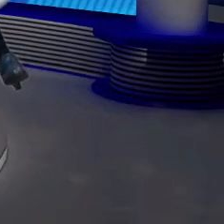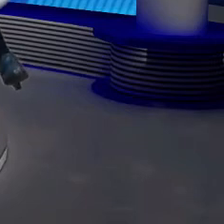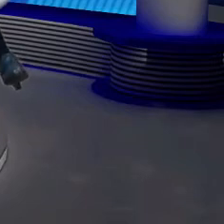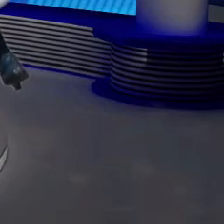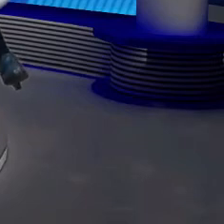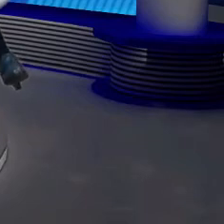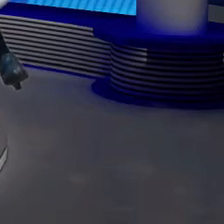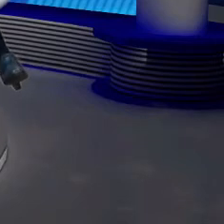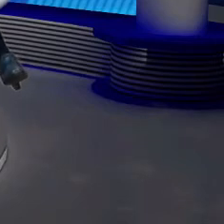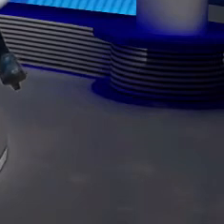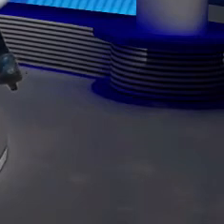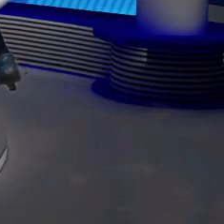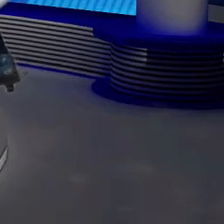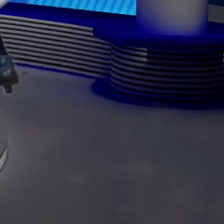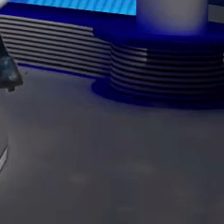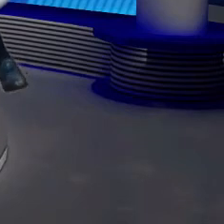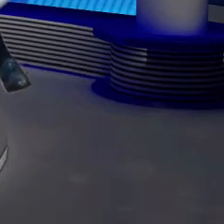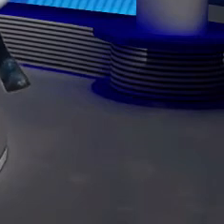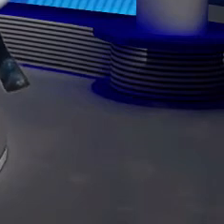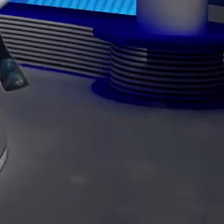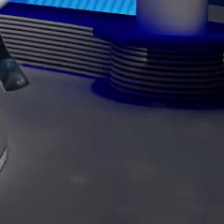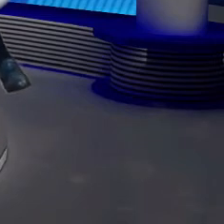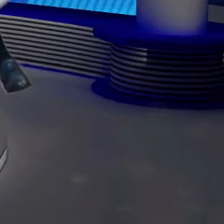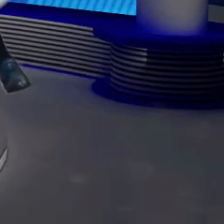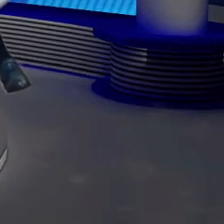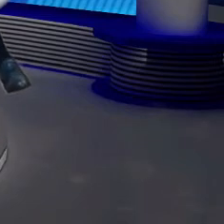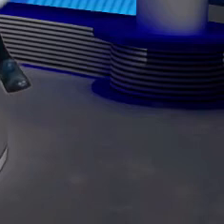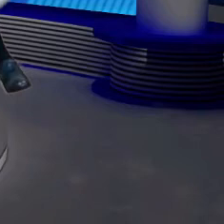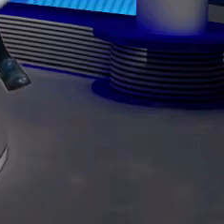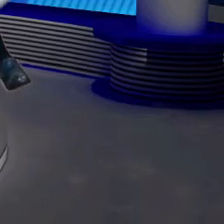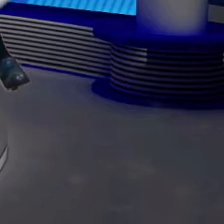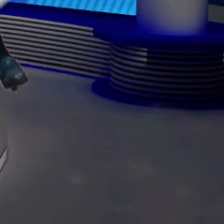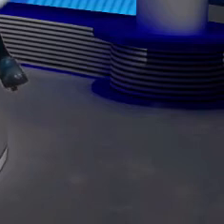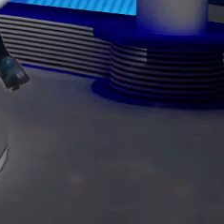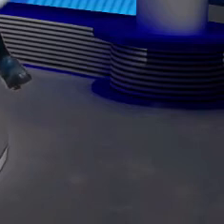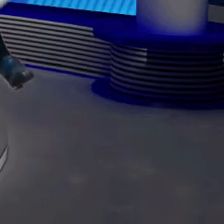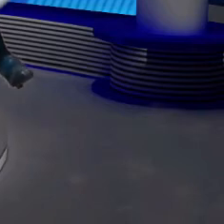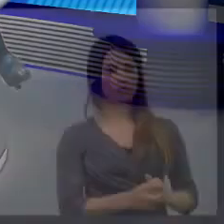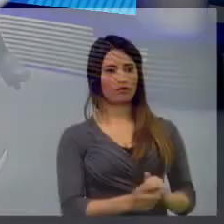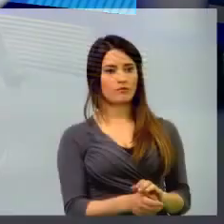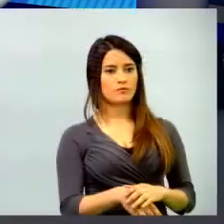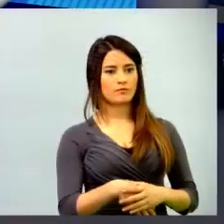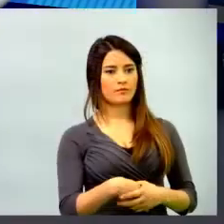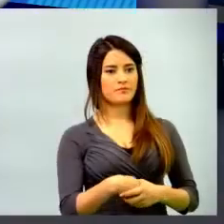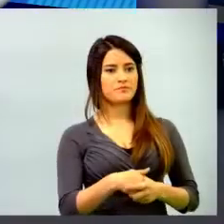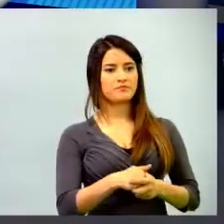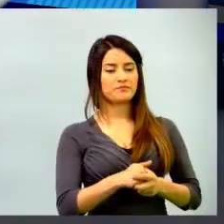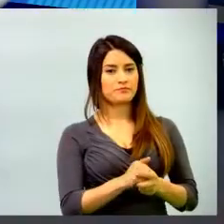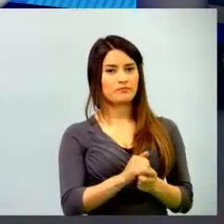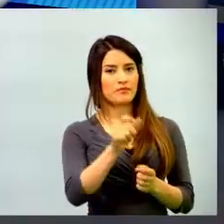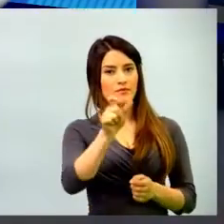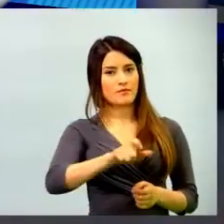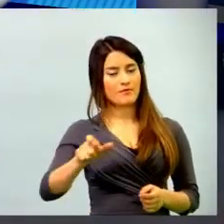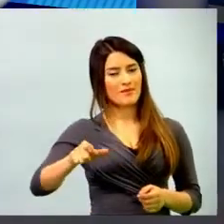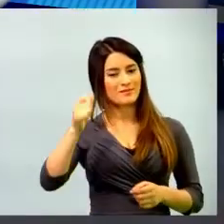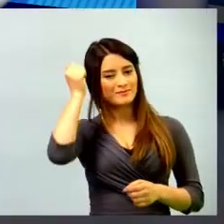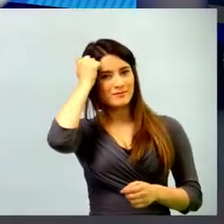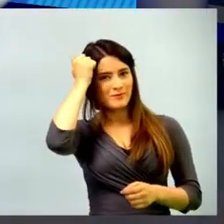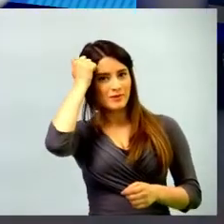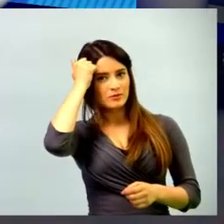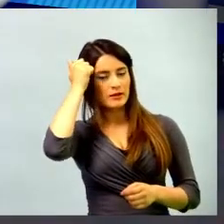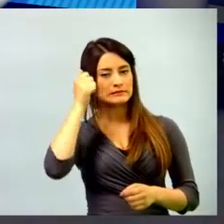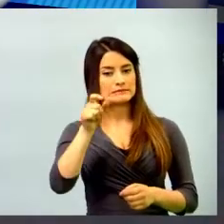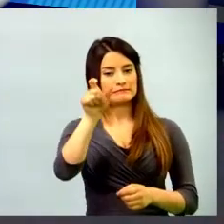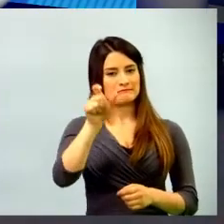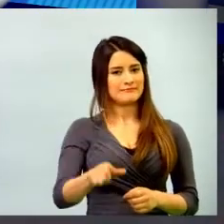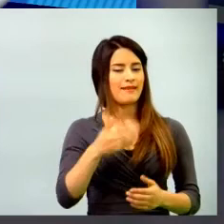un agradecimiento especial a nuestros formadores, pues porque son ellos los que impulsan estas grandes experiencias y